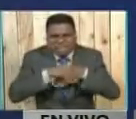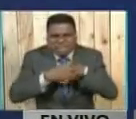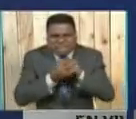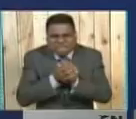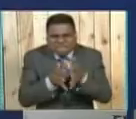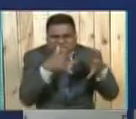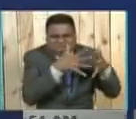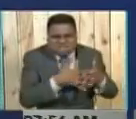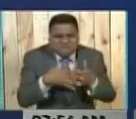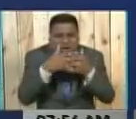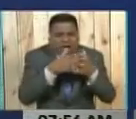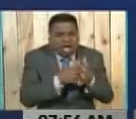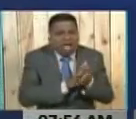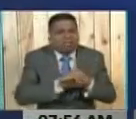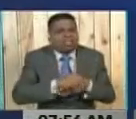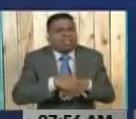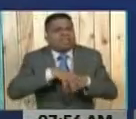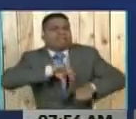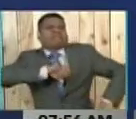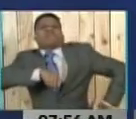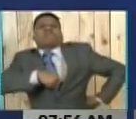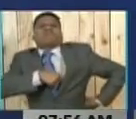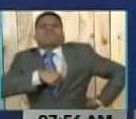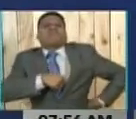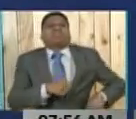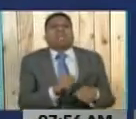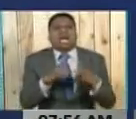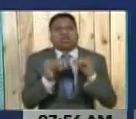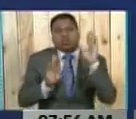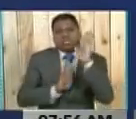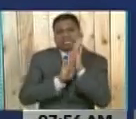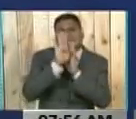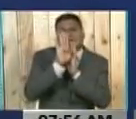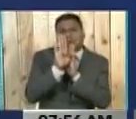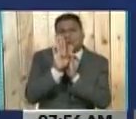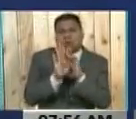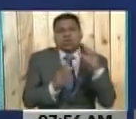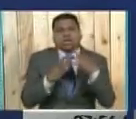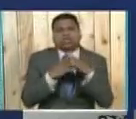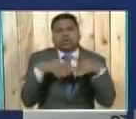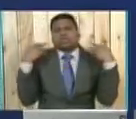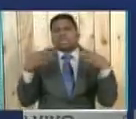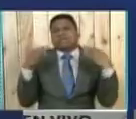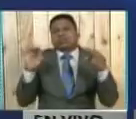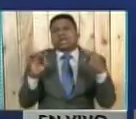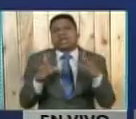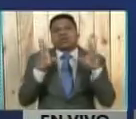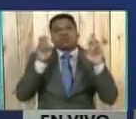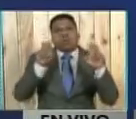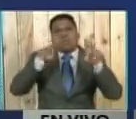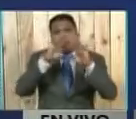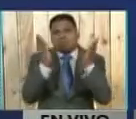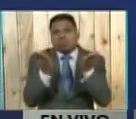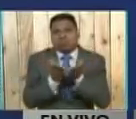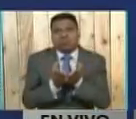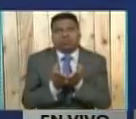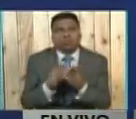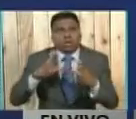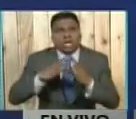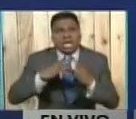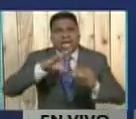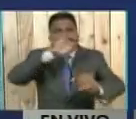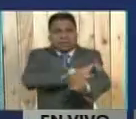poseer para torcer el brazo al desarrollo natural del surgimiento de un nuevo mundo en la energía, en